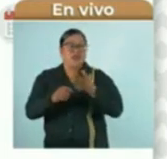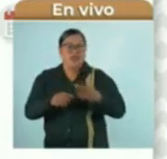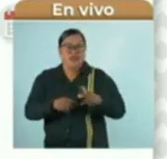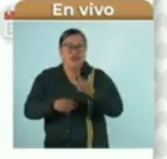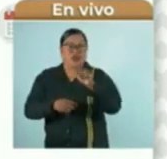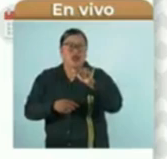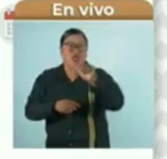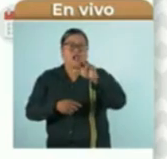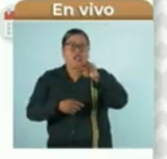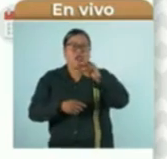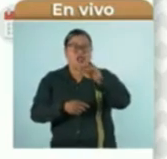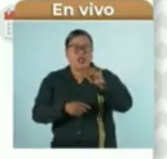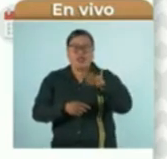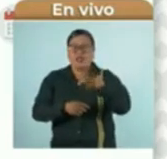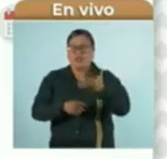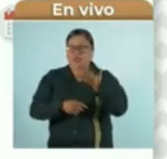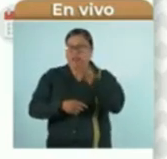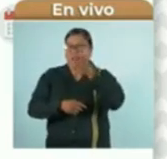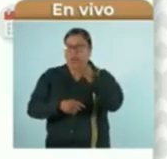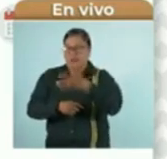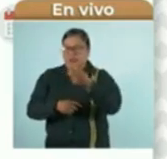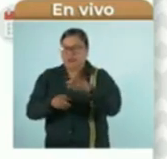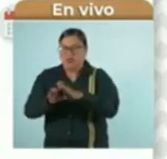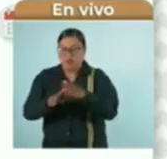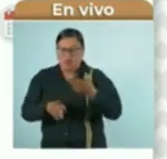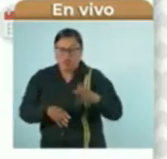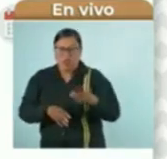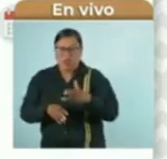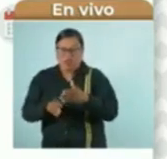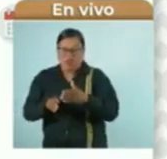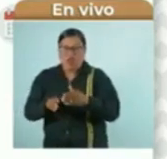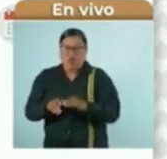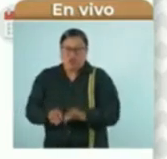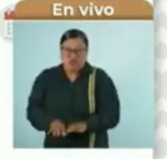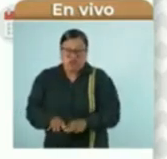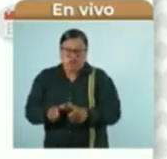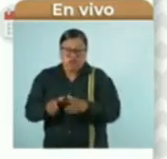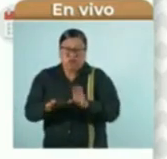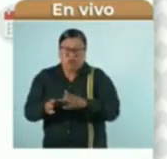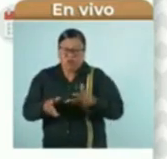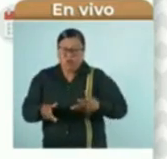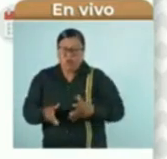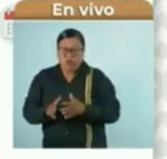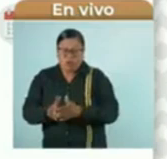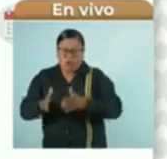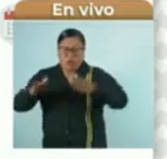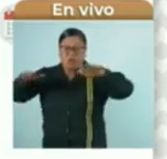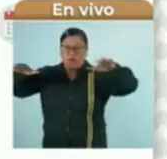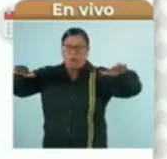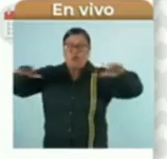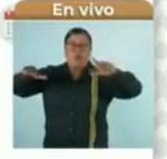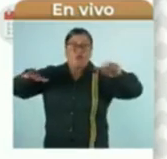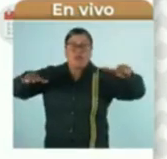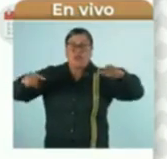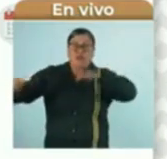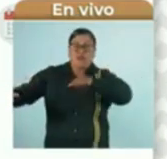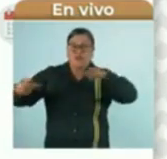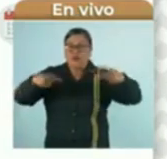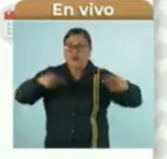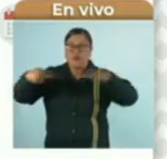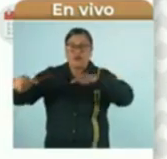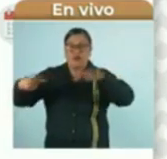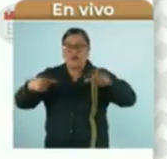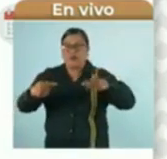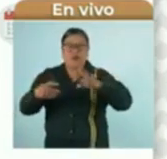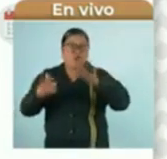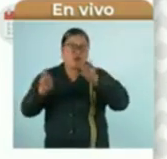larena una cosa curiosa cada que crece el río la arena Deja los playones y los ejidos se pelean esos playones